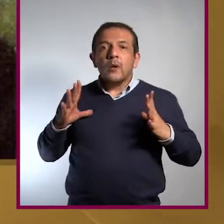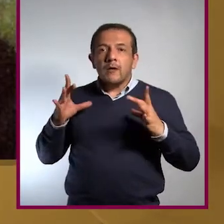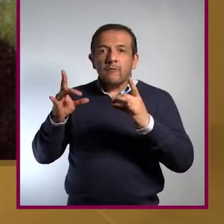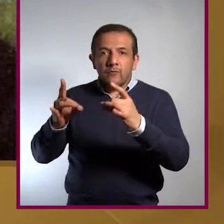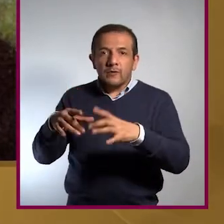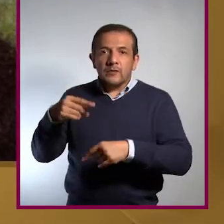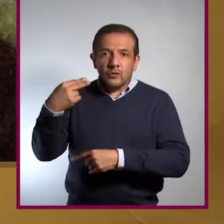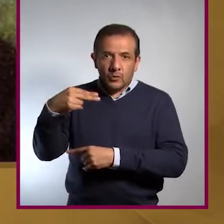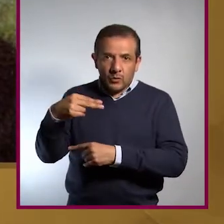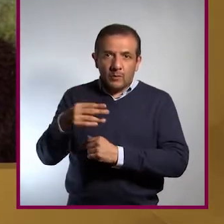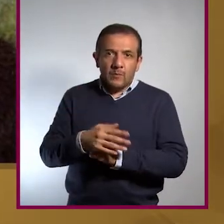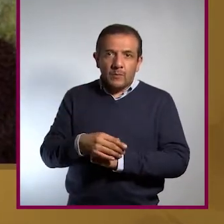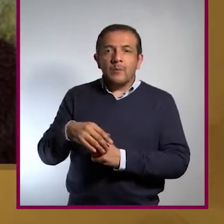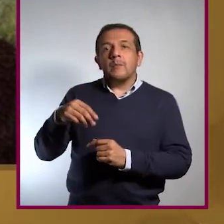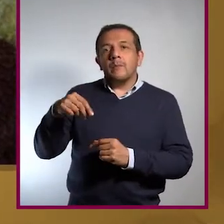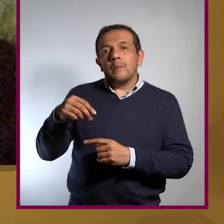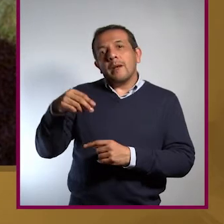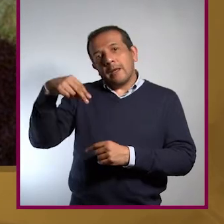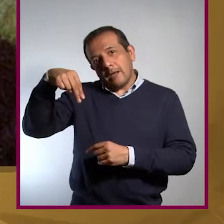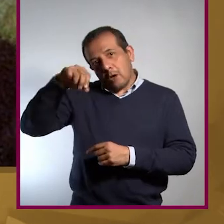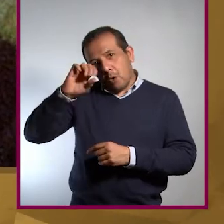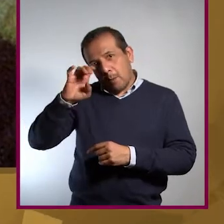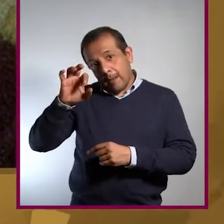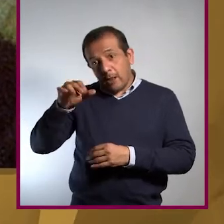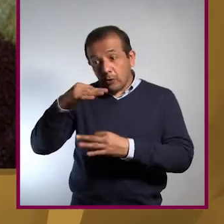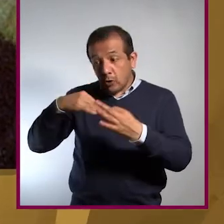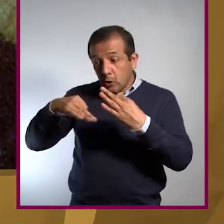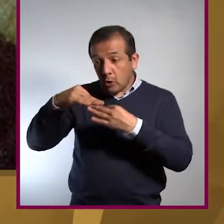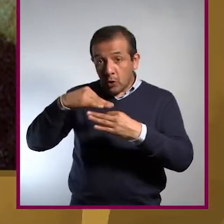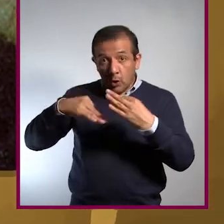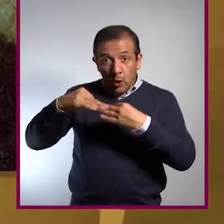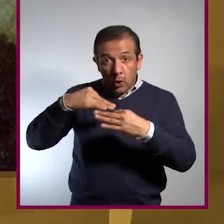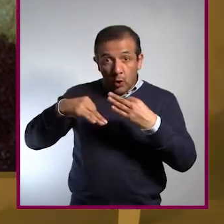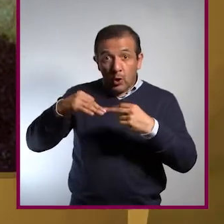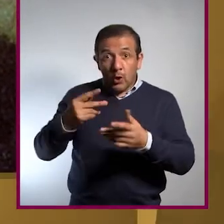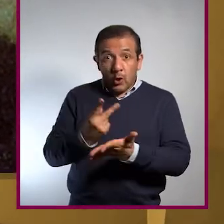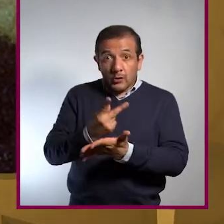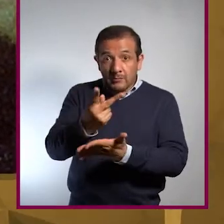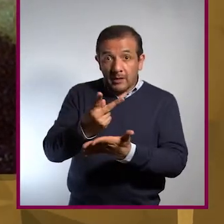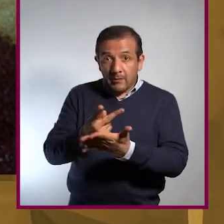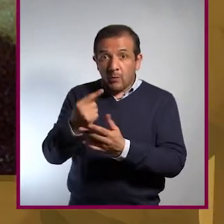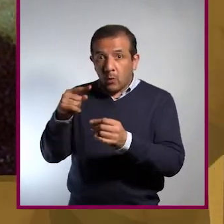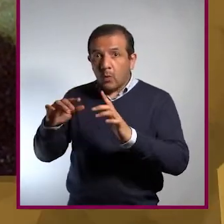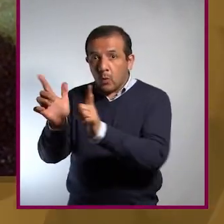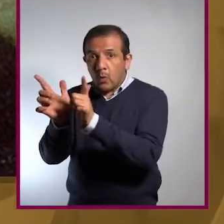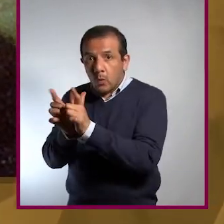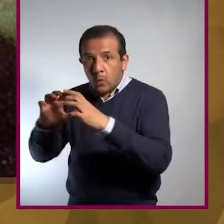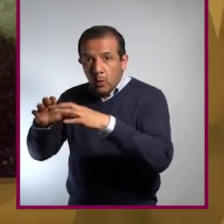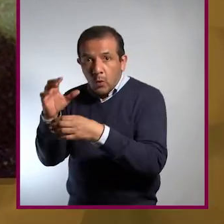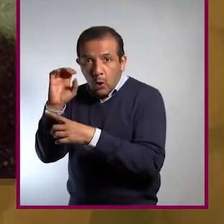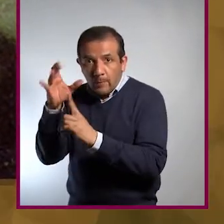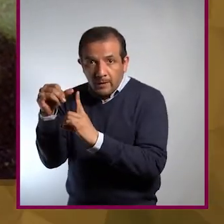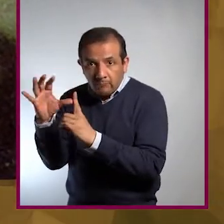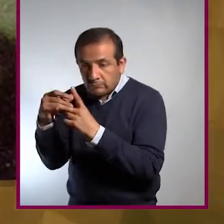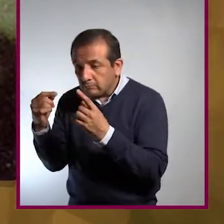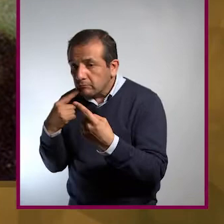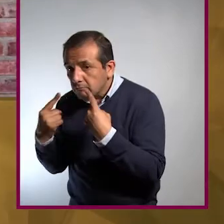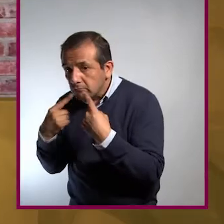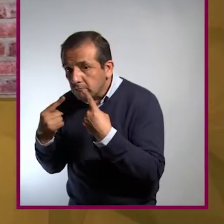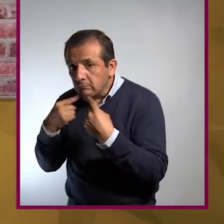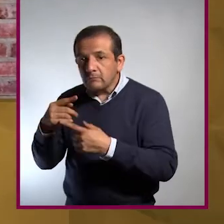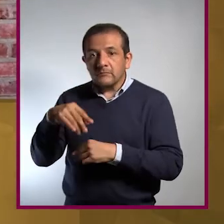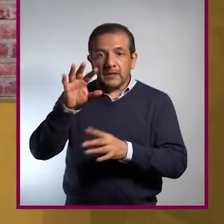la fundación que llevaría su nombre. Todos los premios son determinados por un comité, cuyos miembros son elegidos